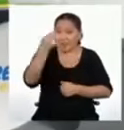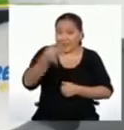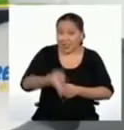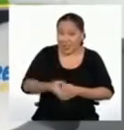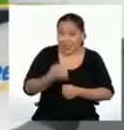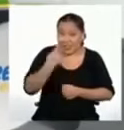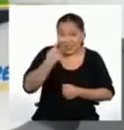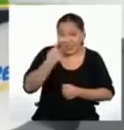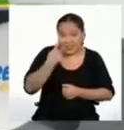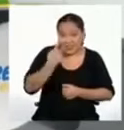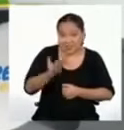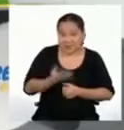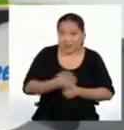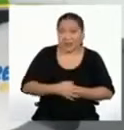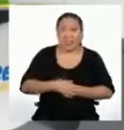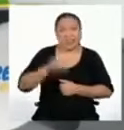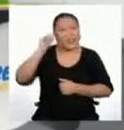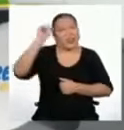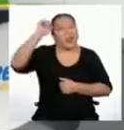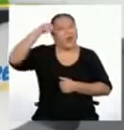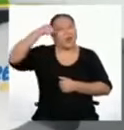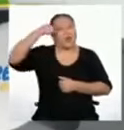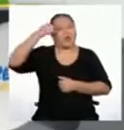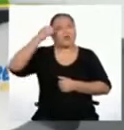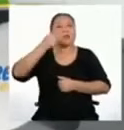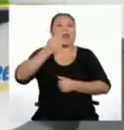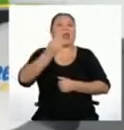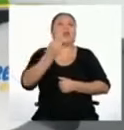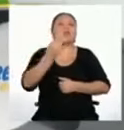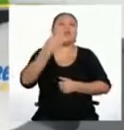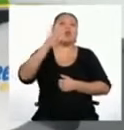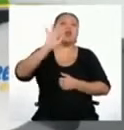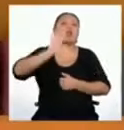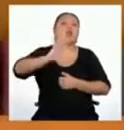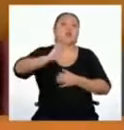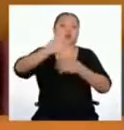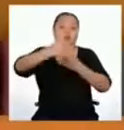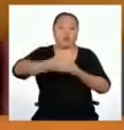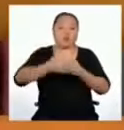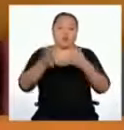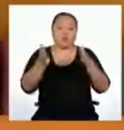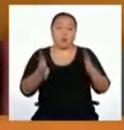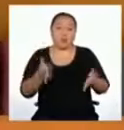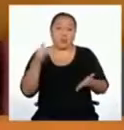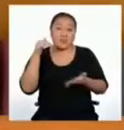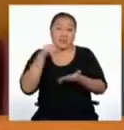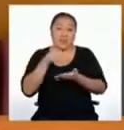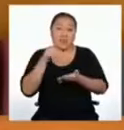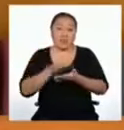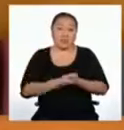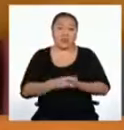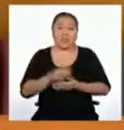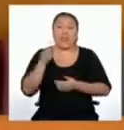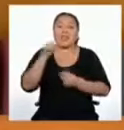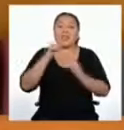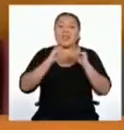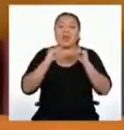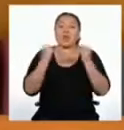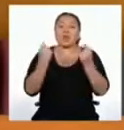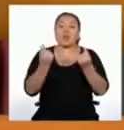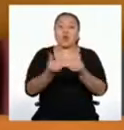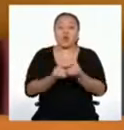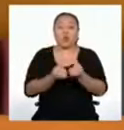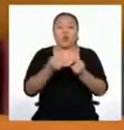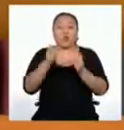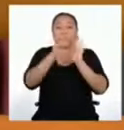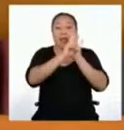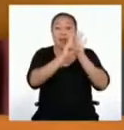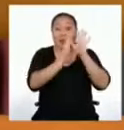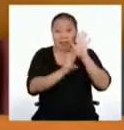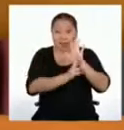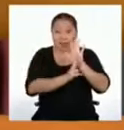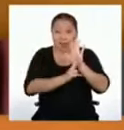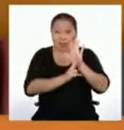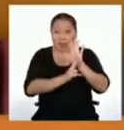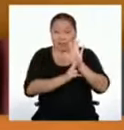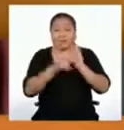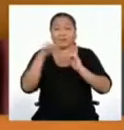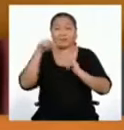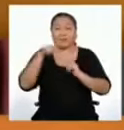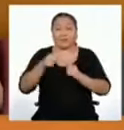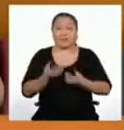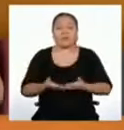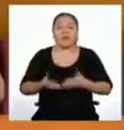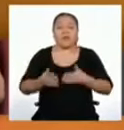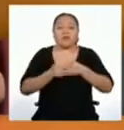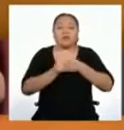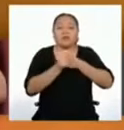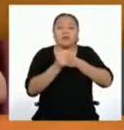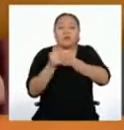chicos? ¿Recuerdas alguna de tu salón de clase? Ese grupo de reglas está moldeando la estructura